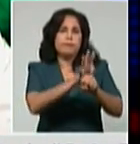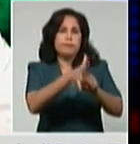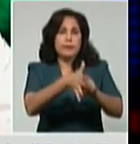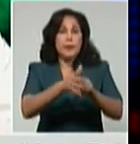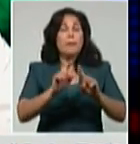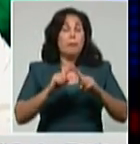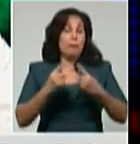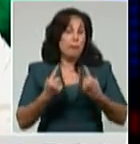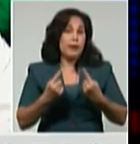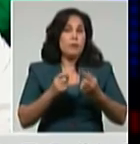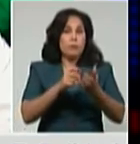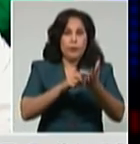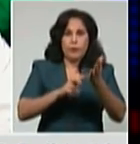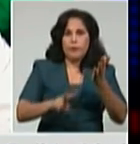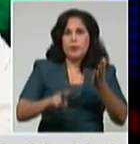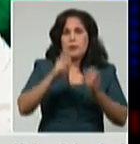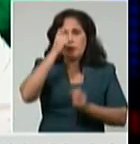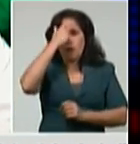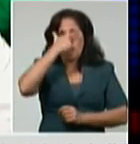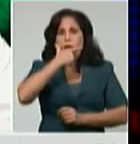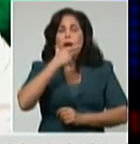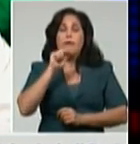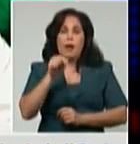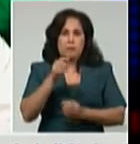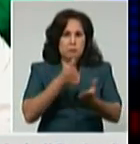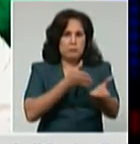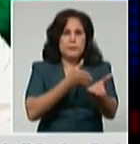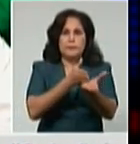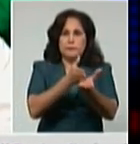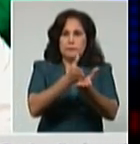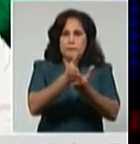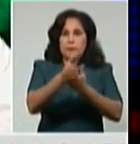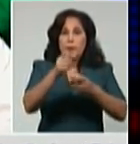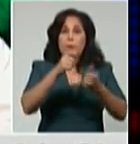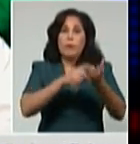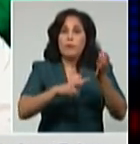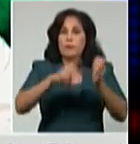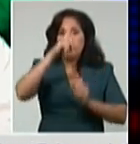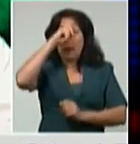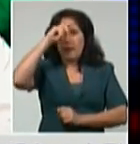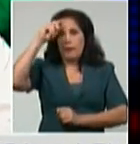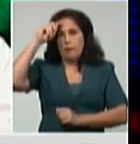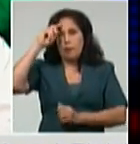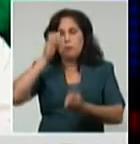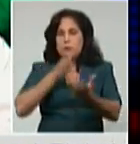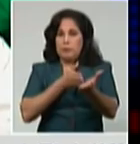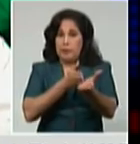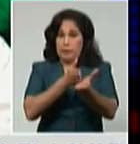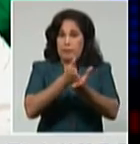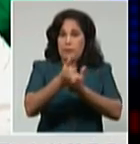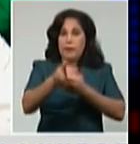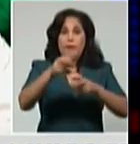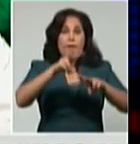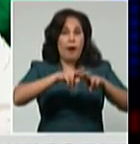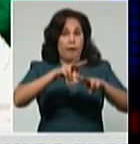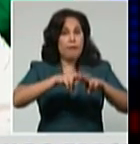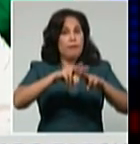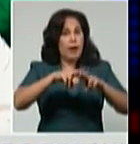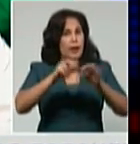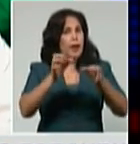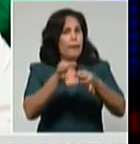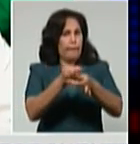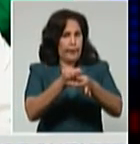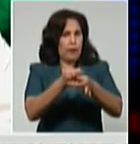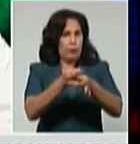en la provincia de Ciego de Ávila, Santi Espíritus, La Habana con una reducción